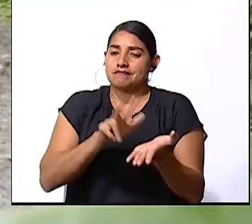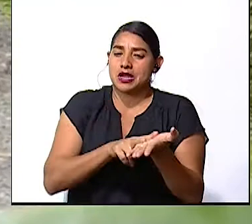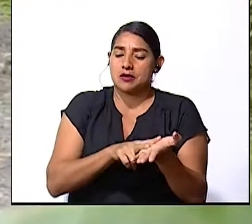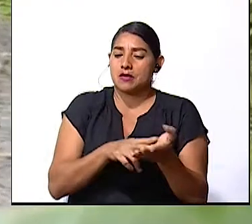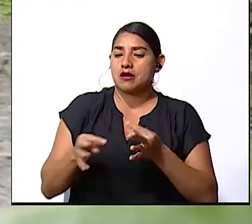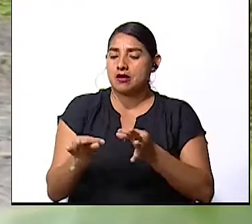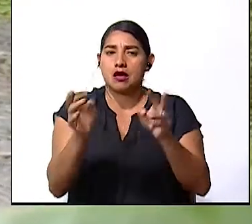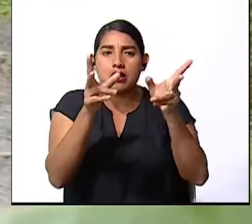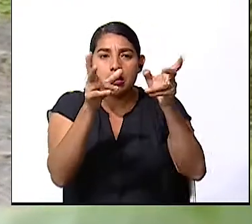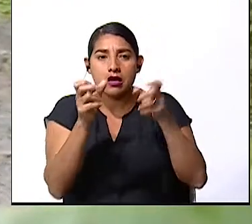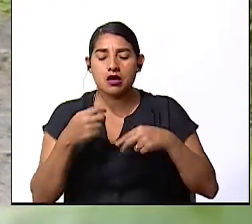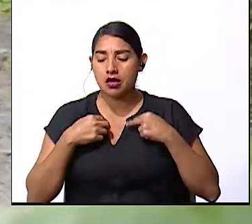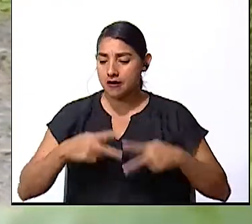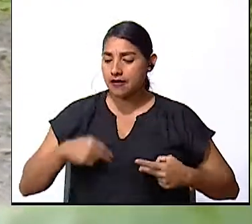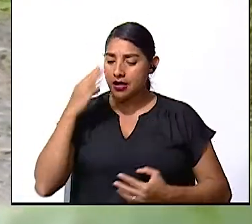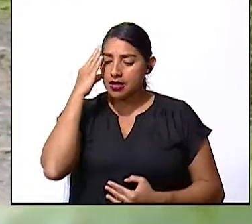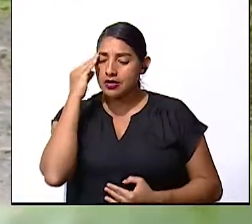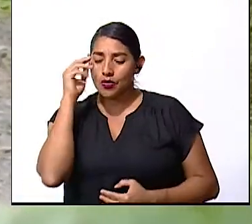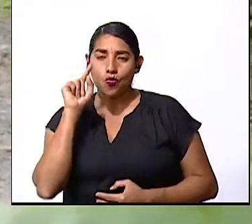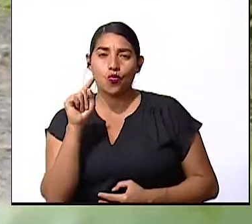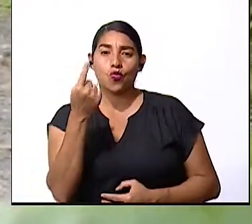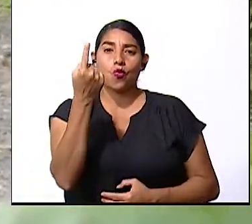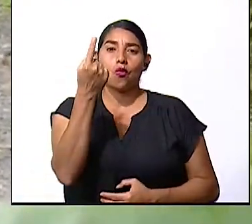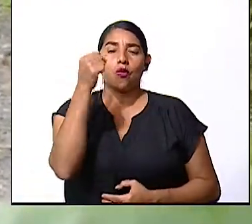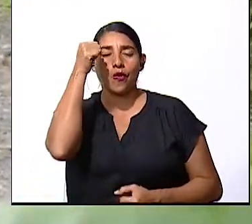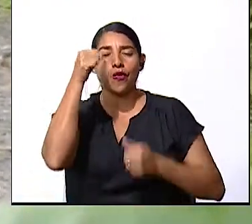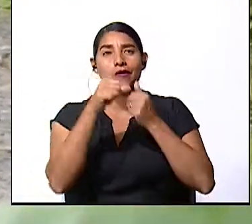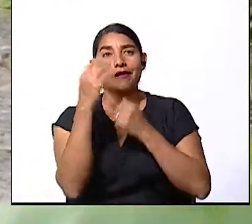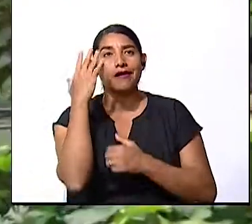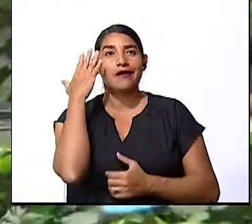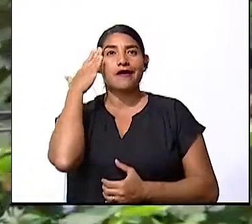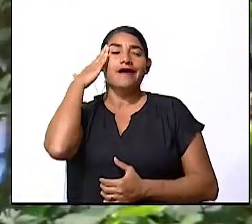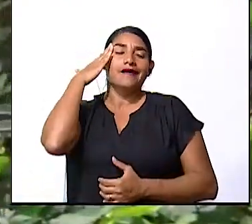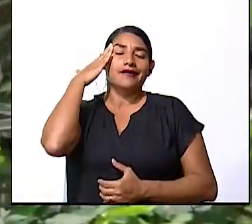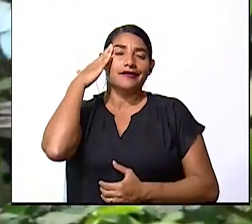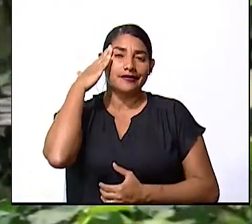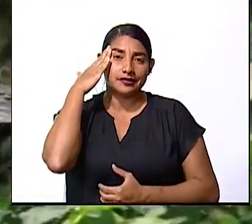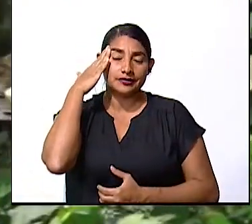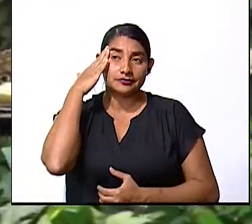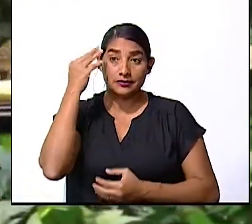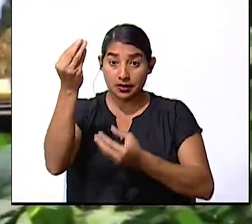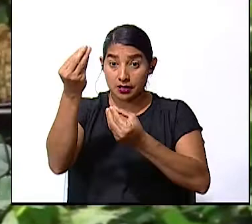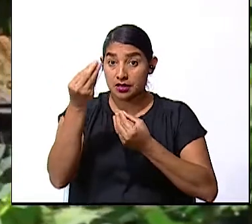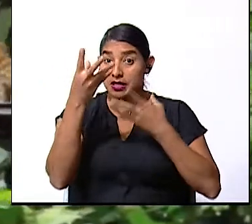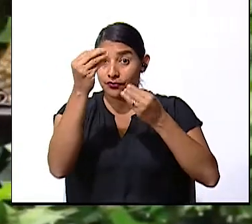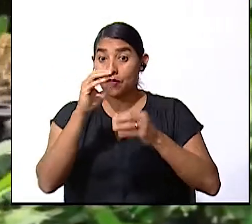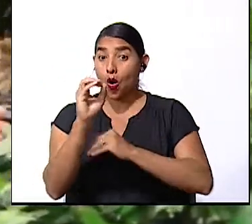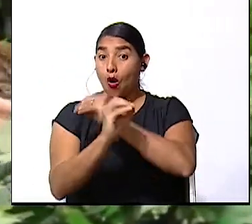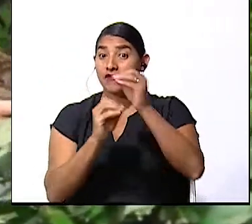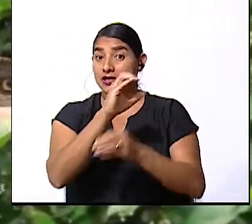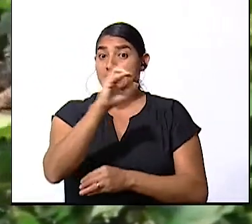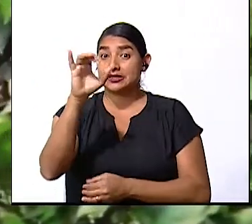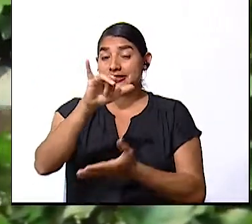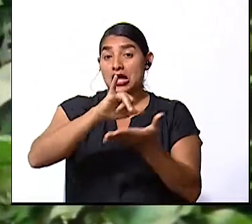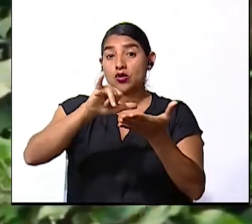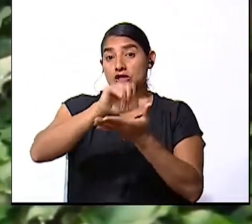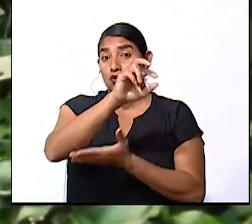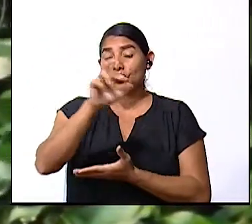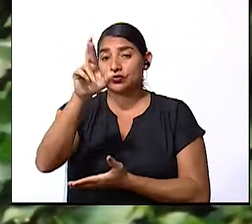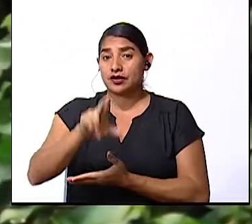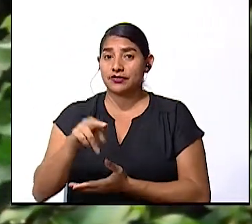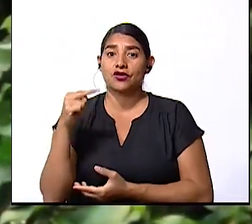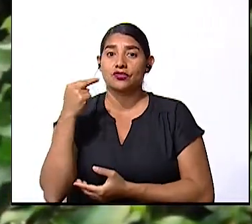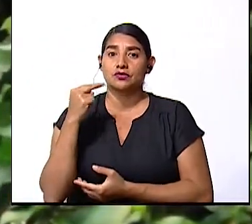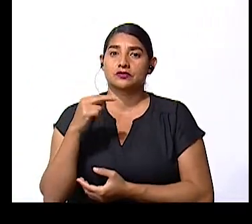viajero la vivencia de una experiencia única e inolvidable. Con información de la oficina en San José, Costa Rica,